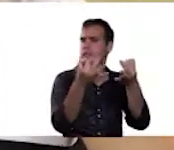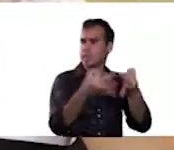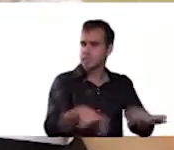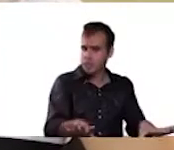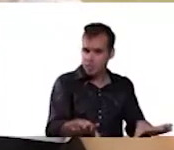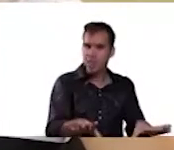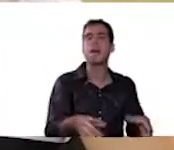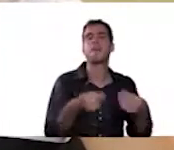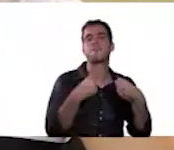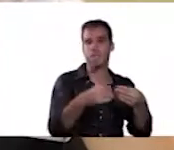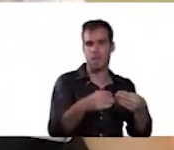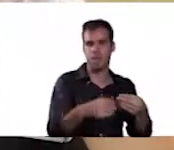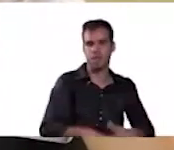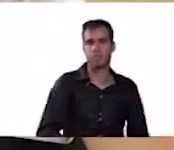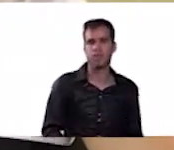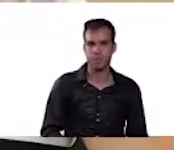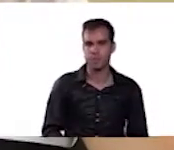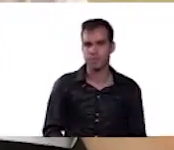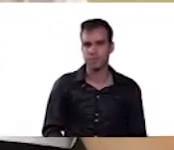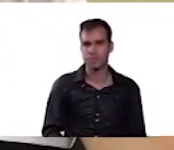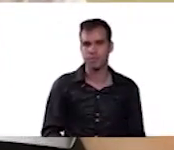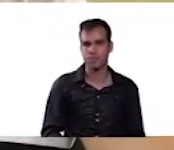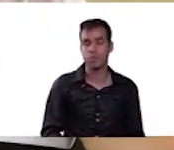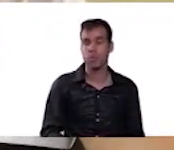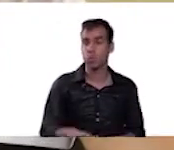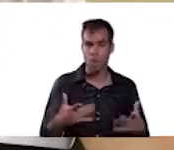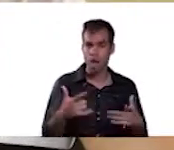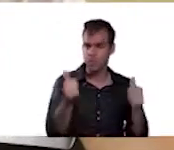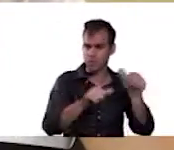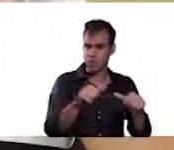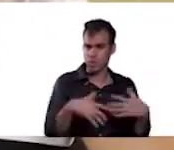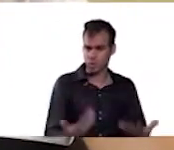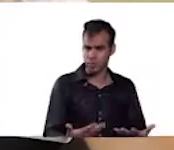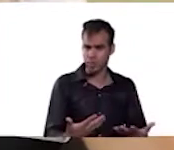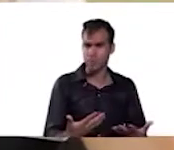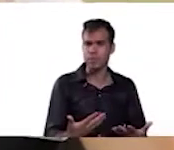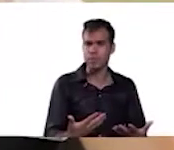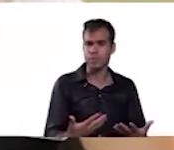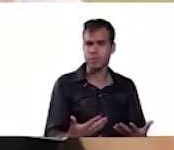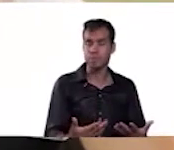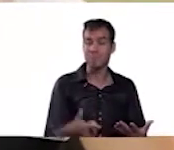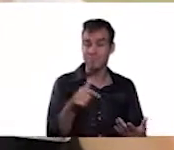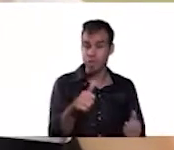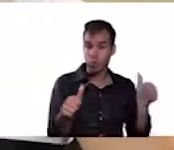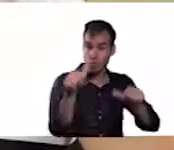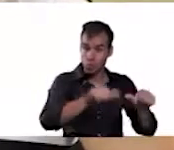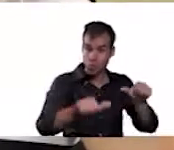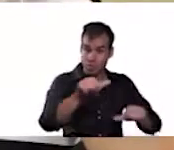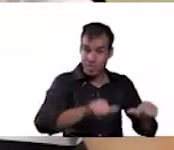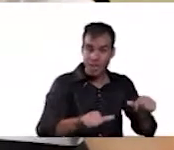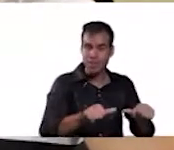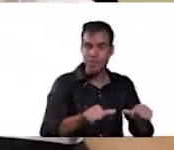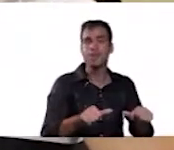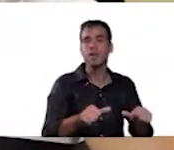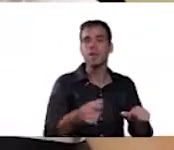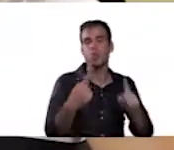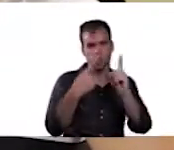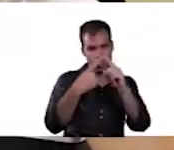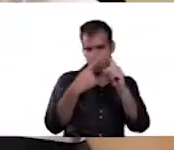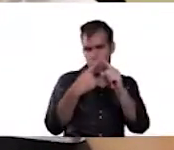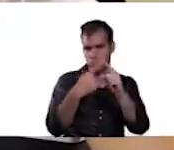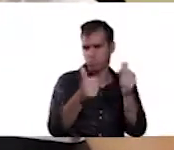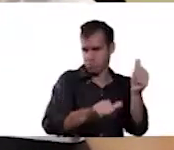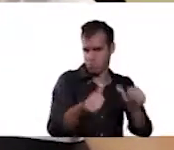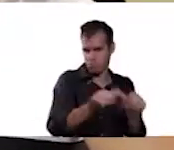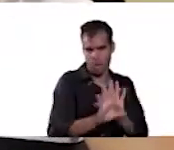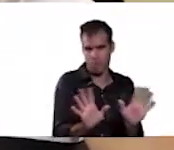simples metálicas. ¿Cuáles son las sustancias simples? Las sustancias que están formadas por un solo elemento. Y